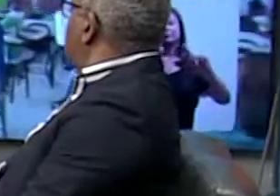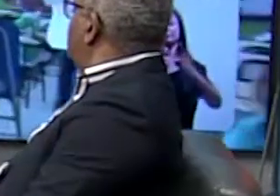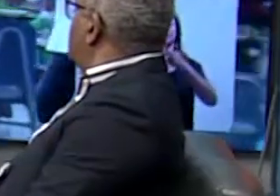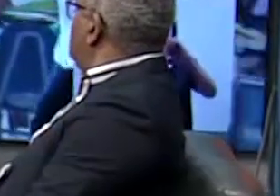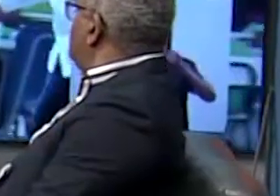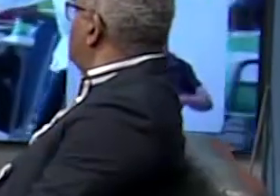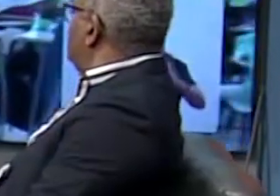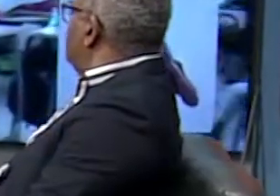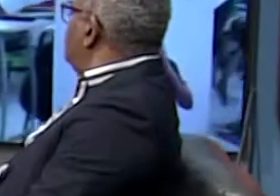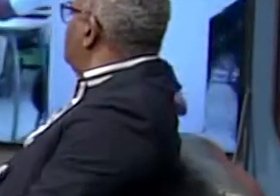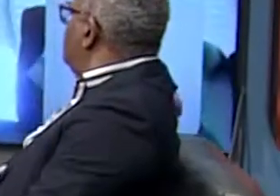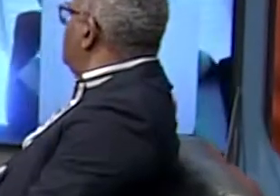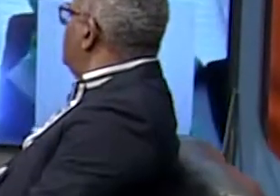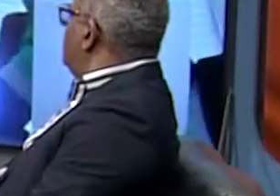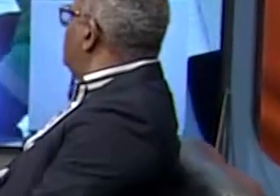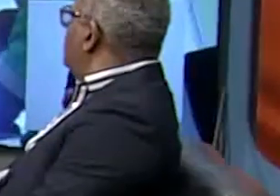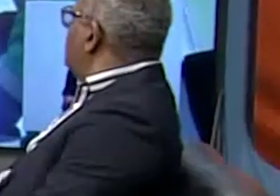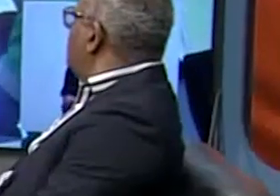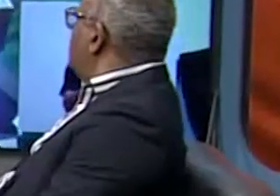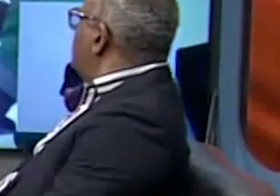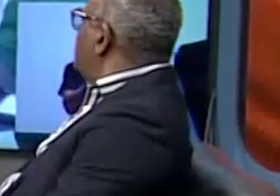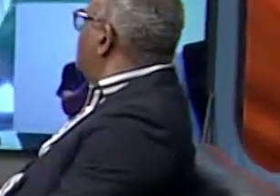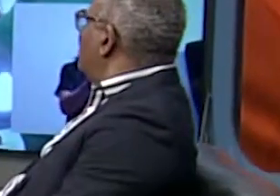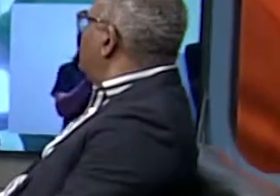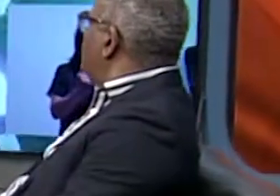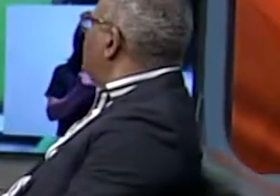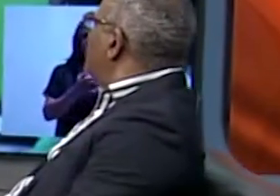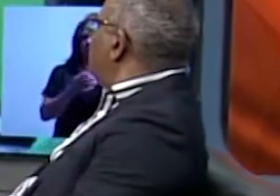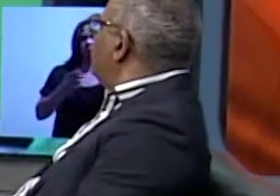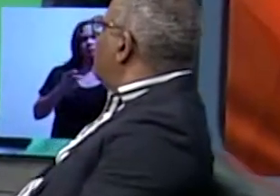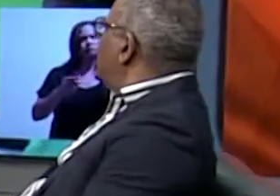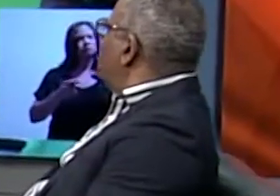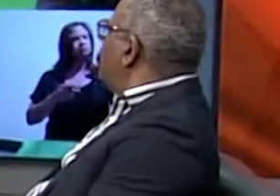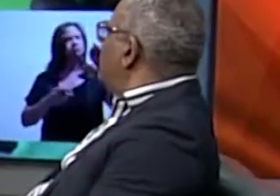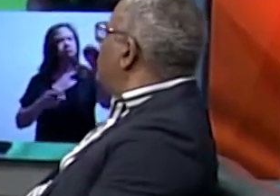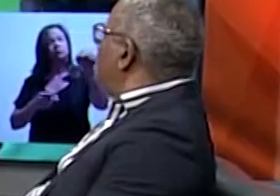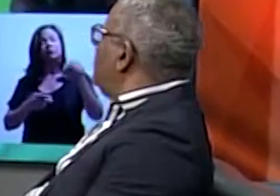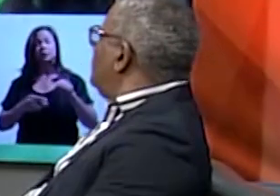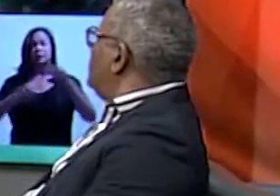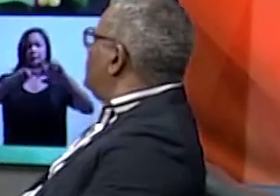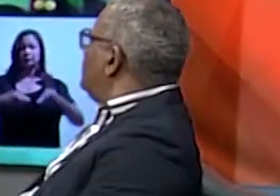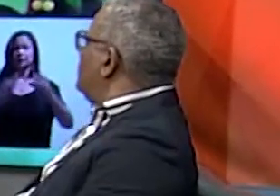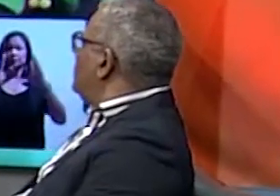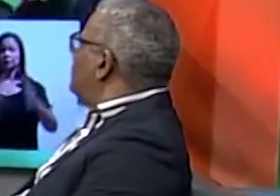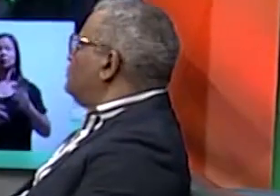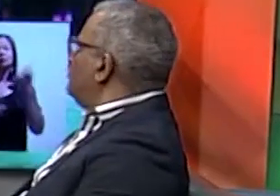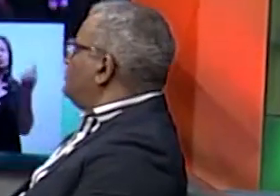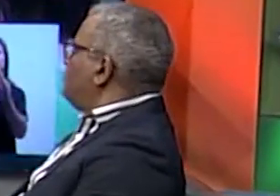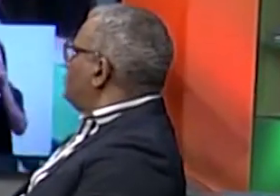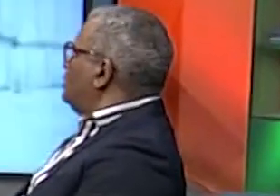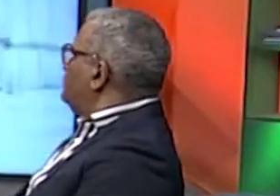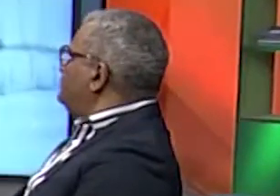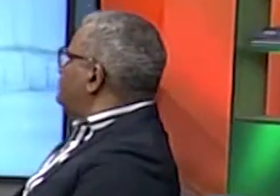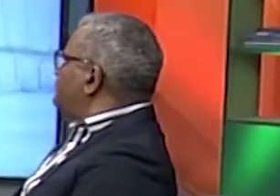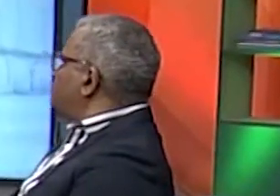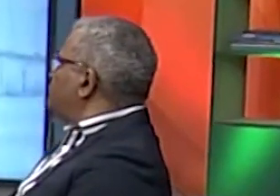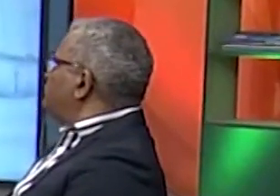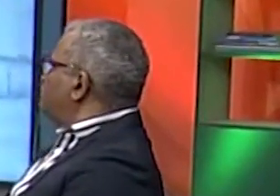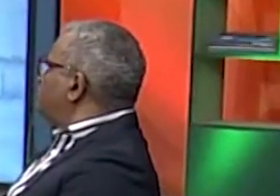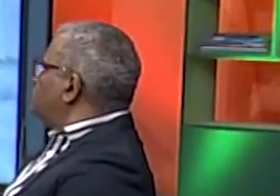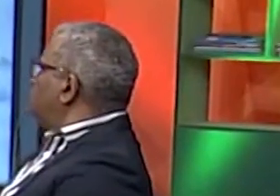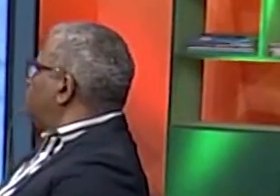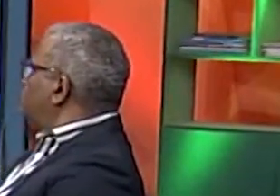mucha importancia, porque recuerden que los maestros no éramos de la primera línea, eran los